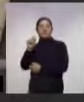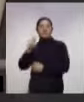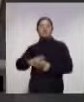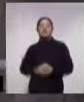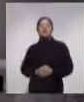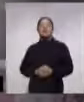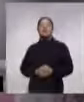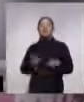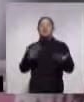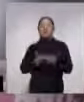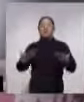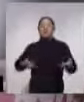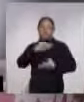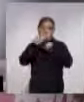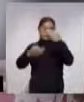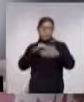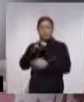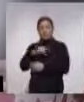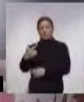Gómez.